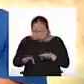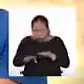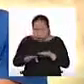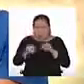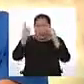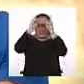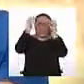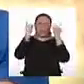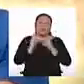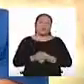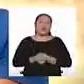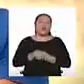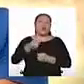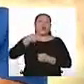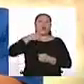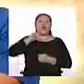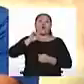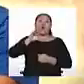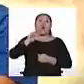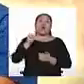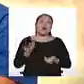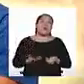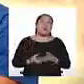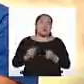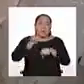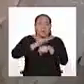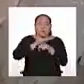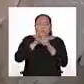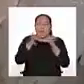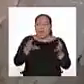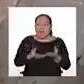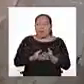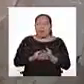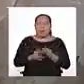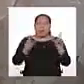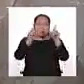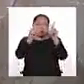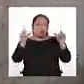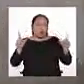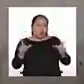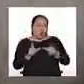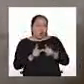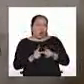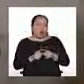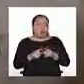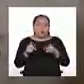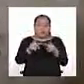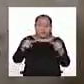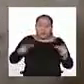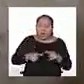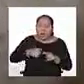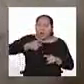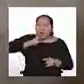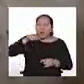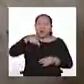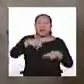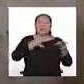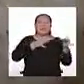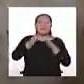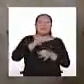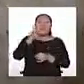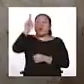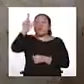una piedra especial en el paisaje, una laguna. Es un referente que habla de un personaje, un héroe